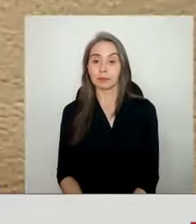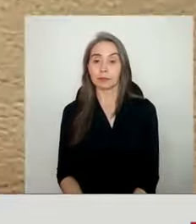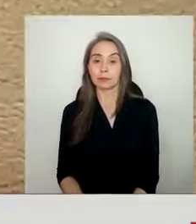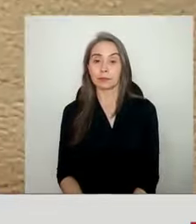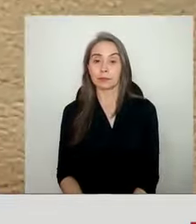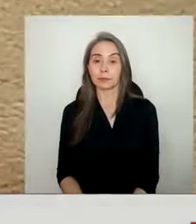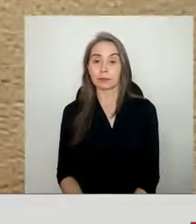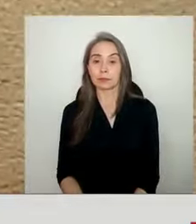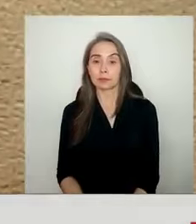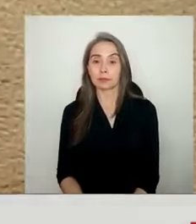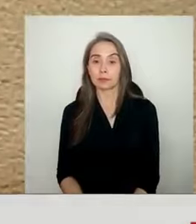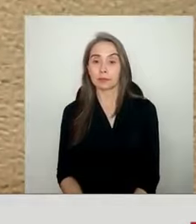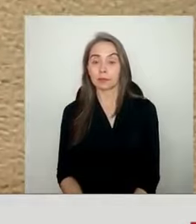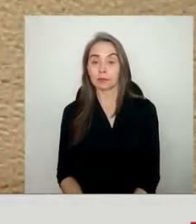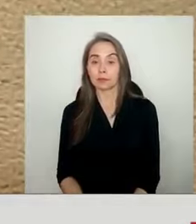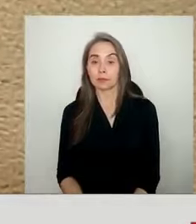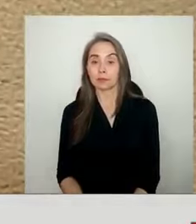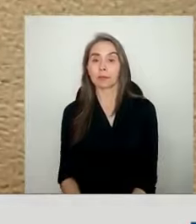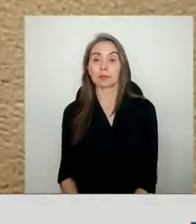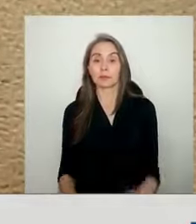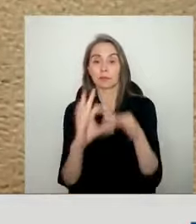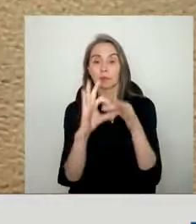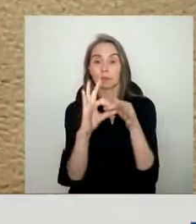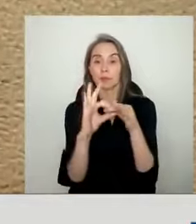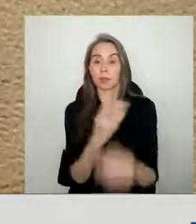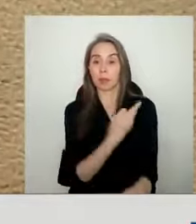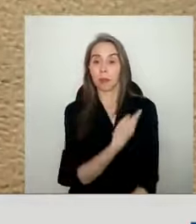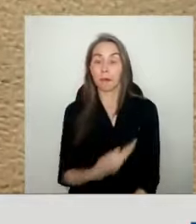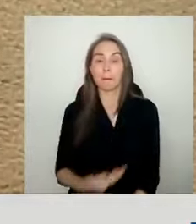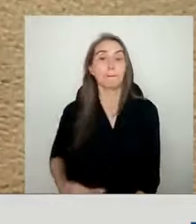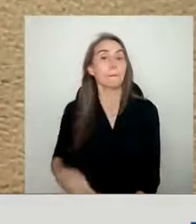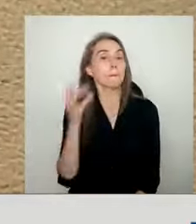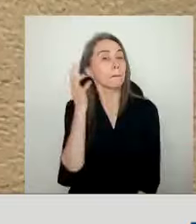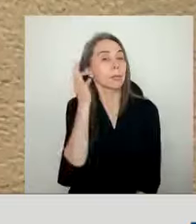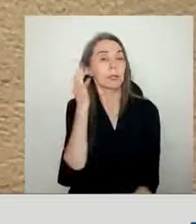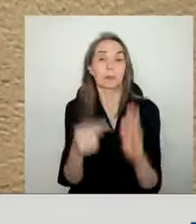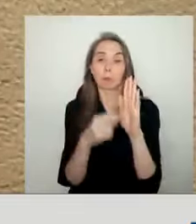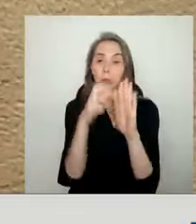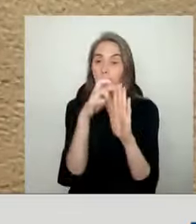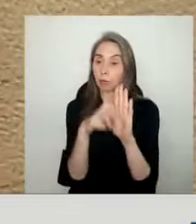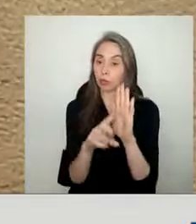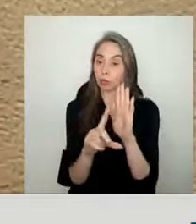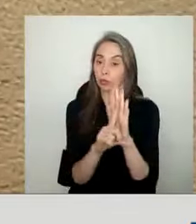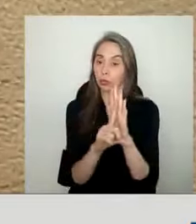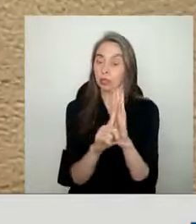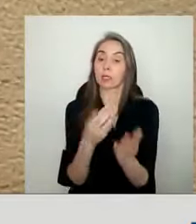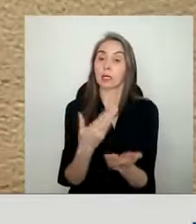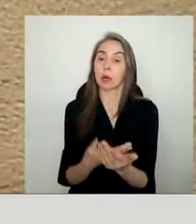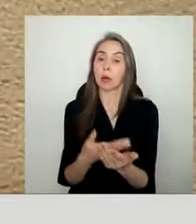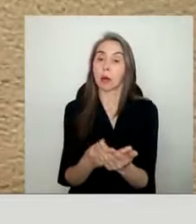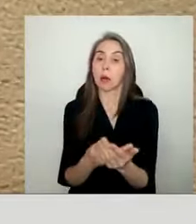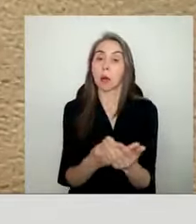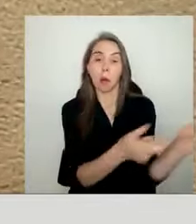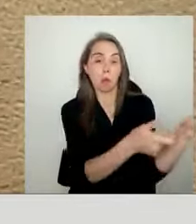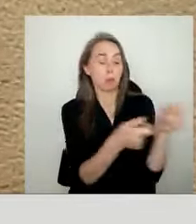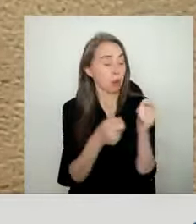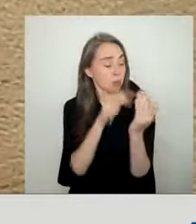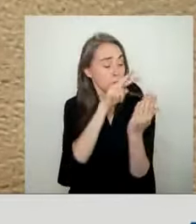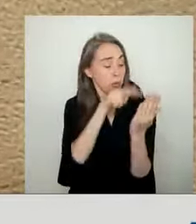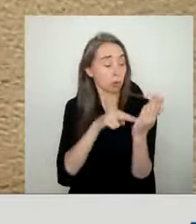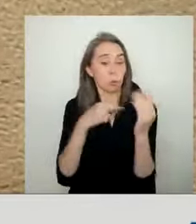Pérez gracias presidenta este proyecto tiene una propuesta que a mi juicio eh